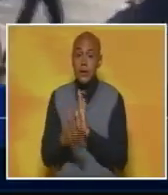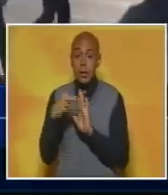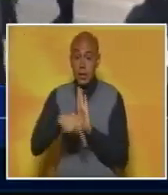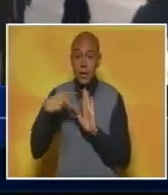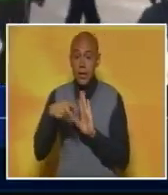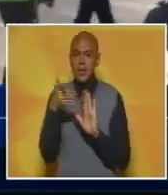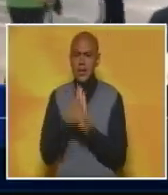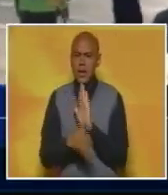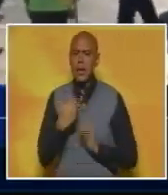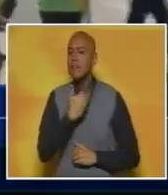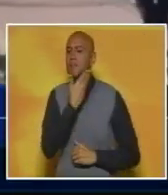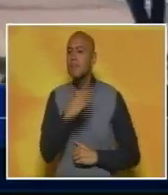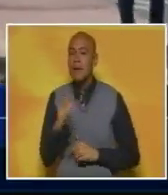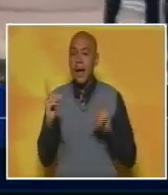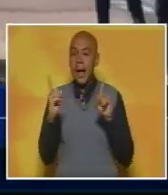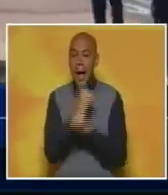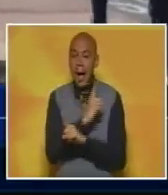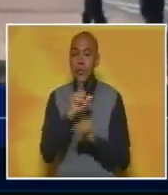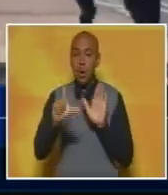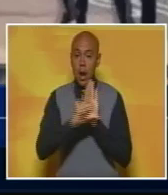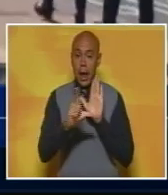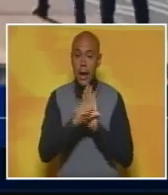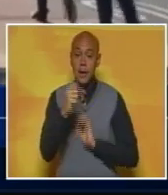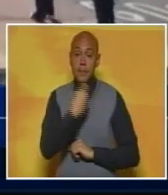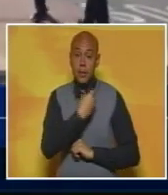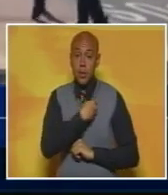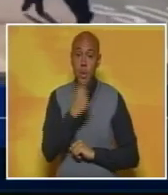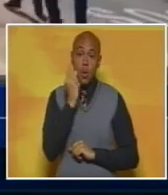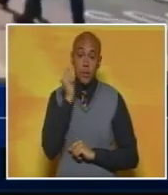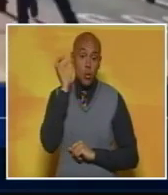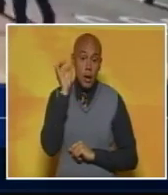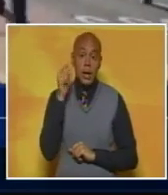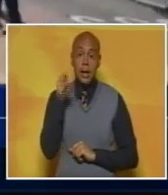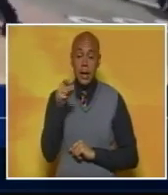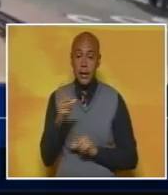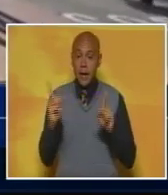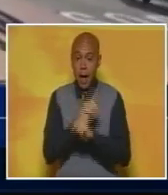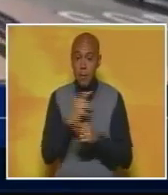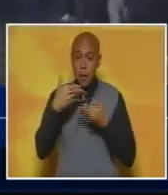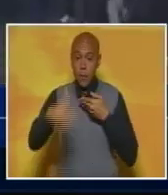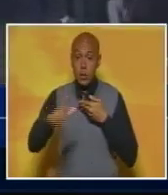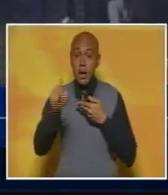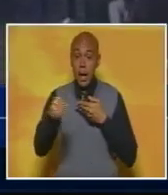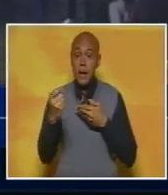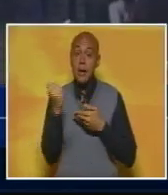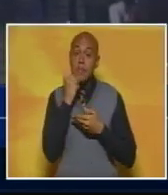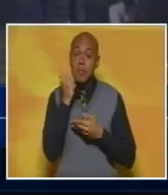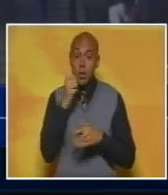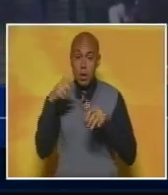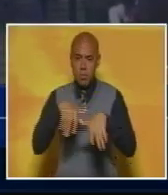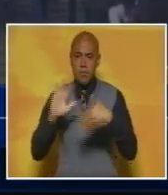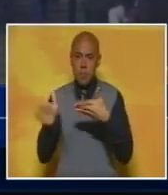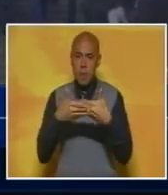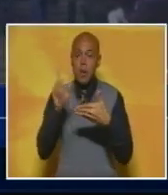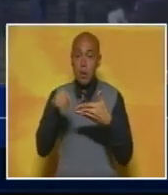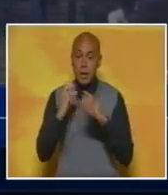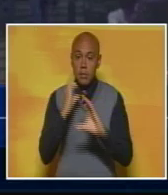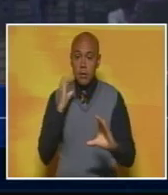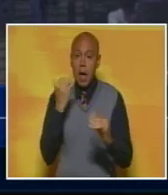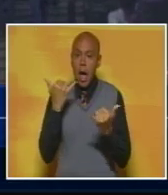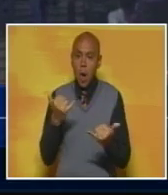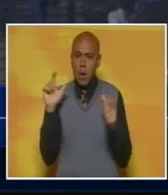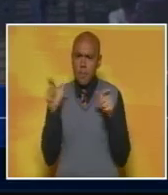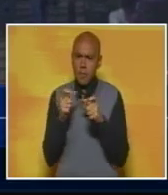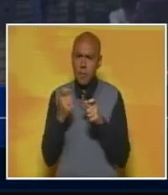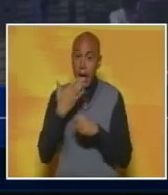la reforma de pensiones que el gobierno adopta para dar paso a la tramitación parlamentaria. Los paros en el transporte público se notan menos que en